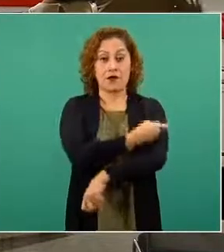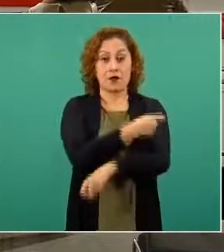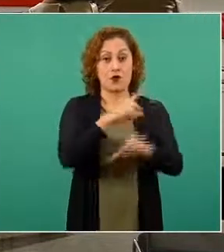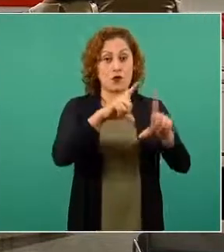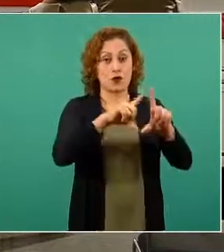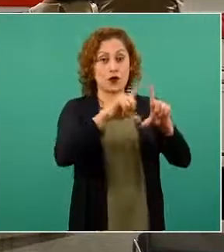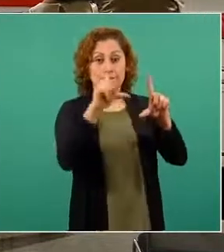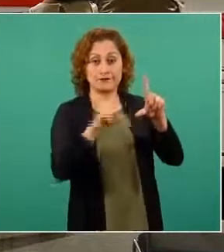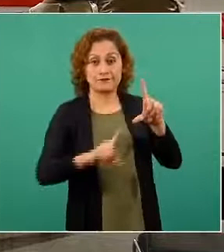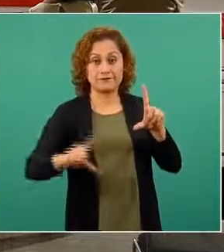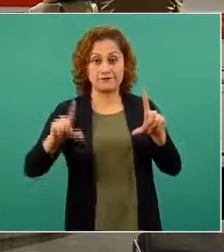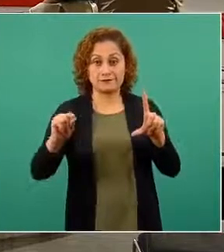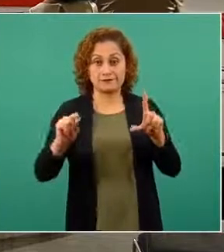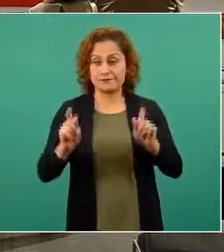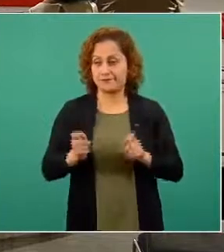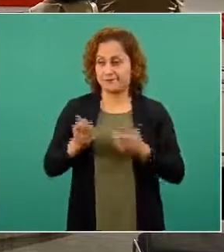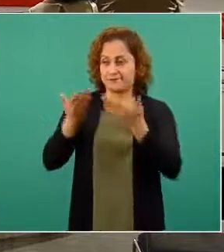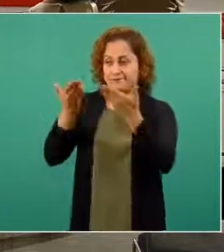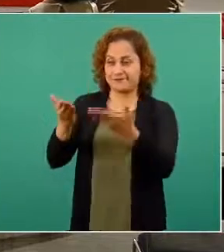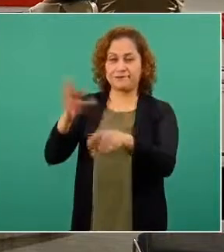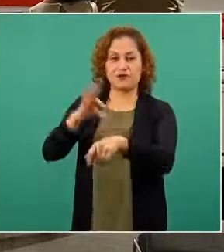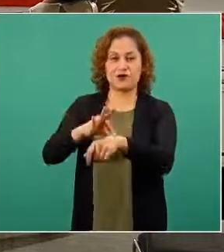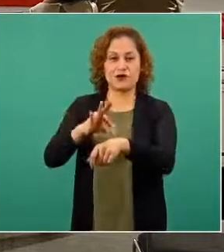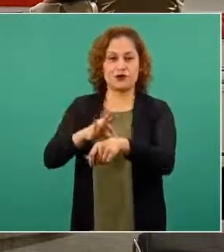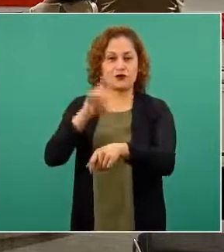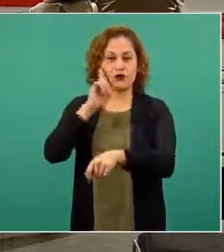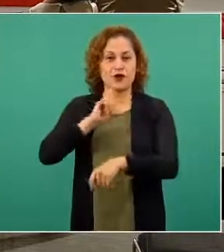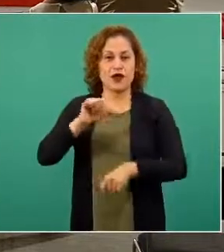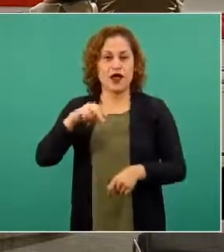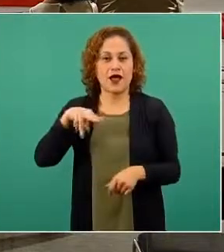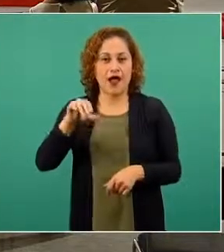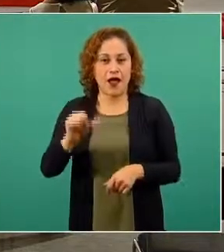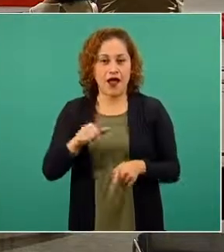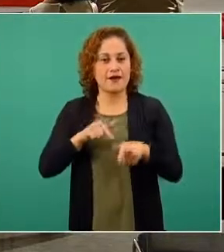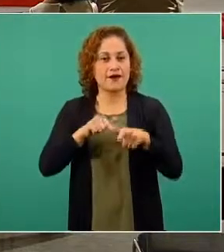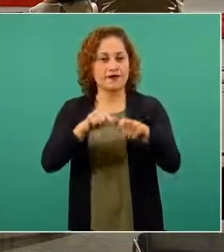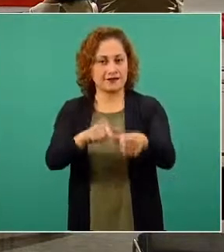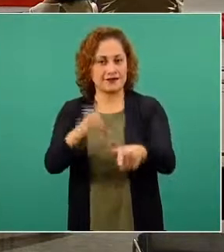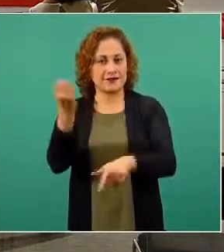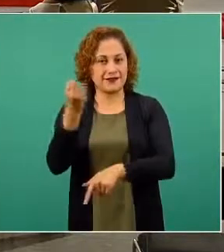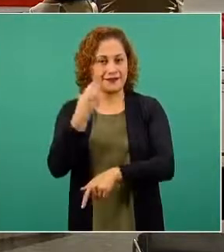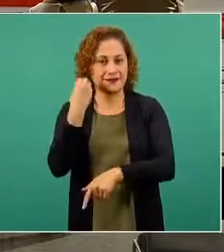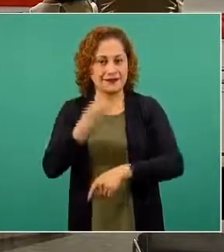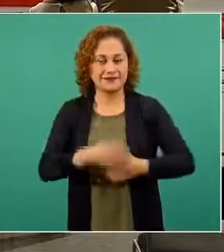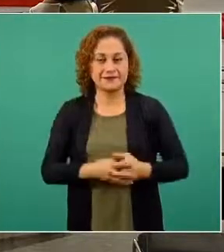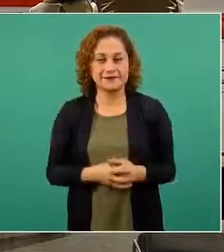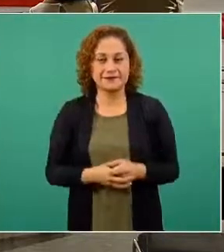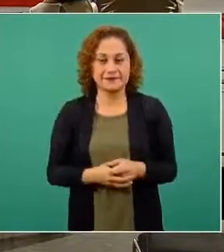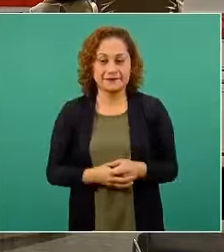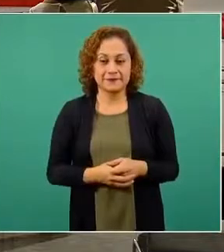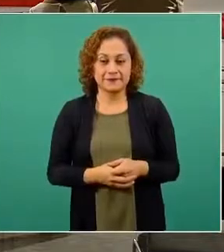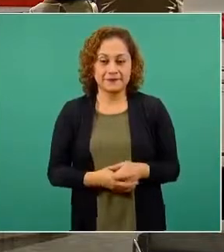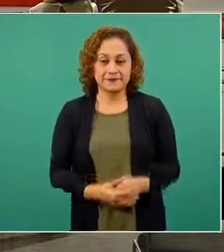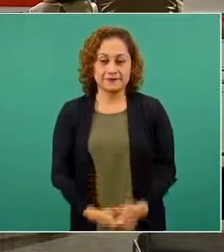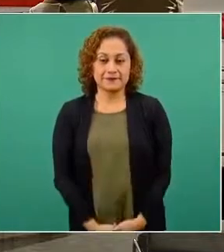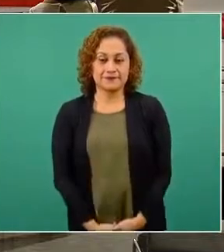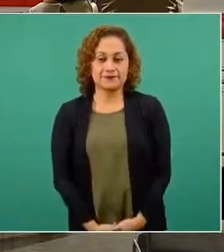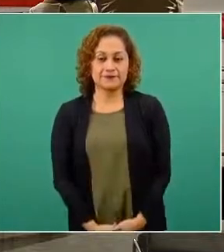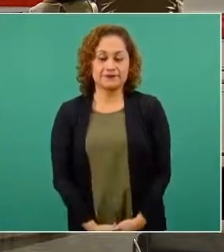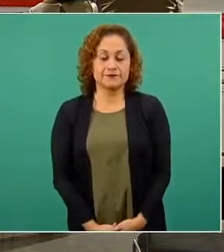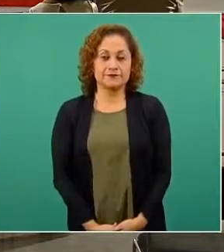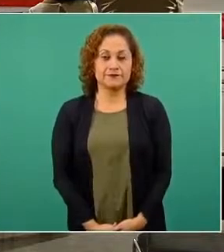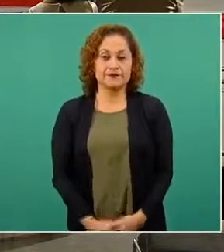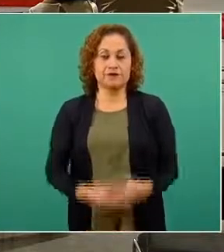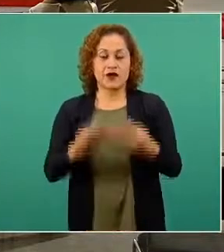de Vacunación. Volvemos con la doctora Ana de la Garza para continuar con el programa de hoy. Muchas